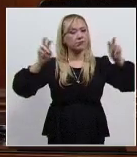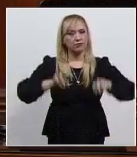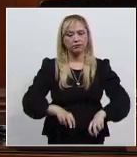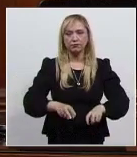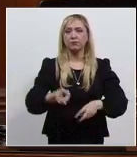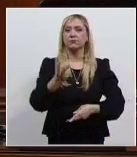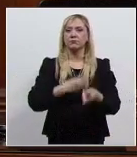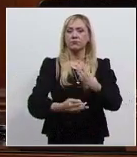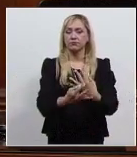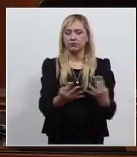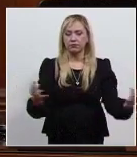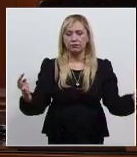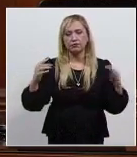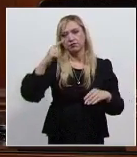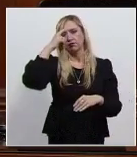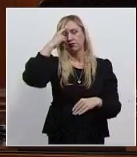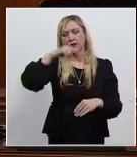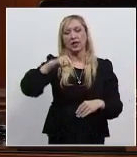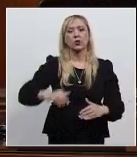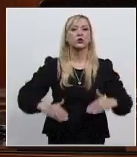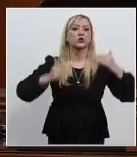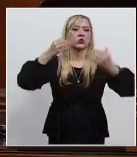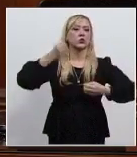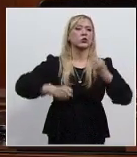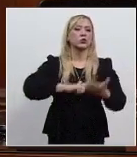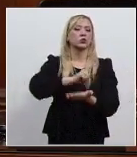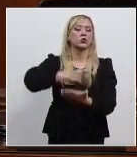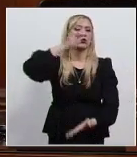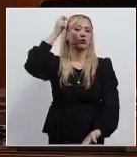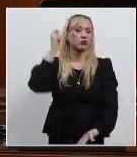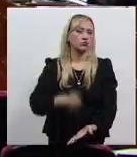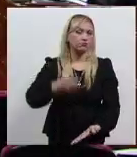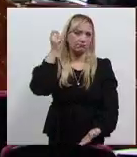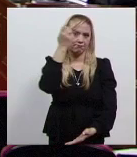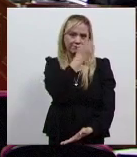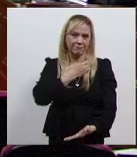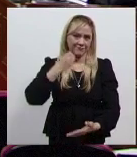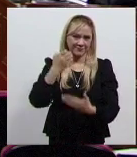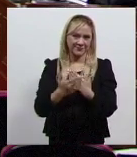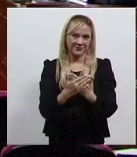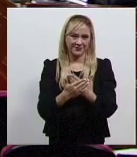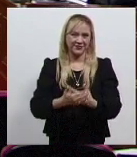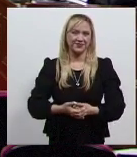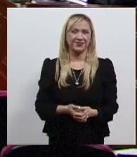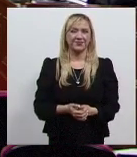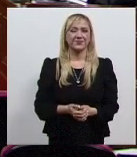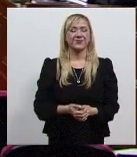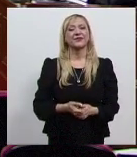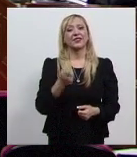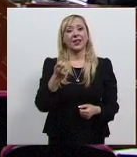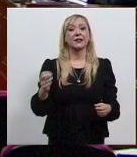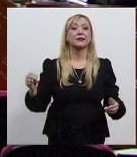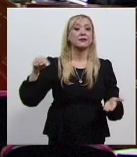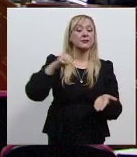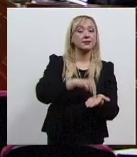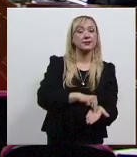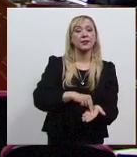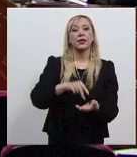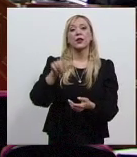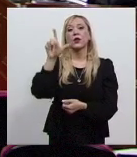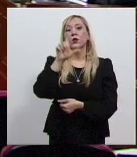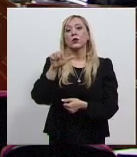recinto del Pleno de la Suprema Corte de Justicia de la Nación. Tras las comparecencias de este lunes